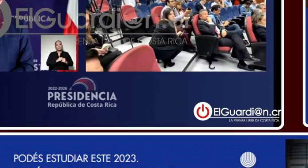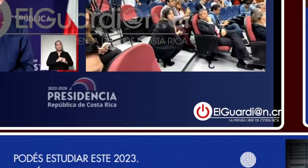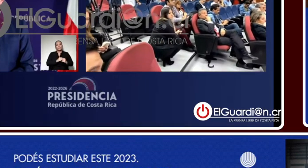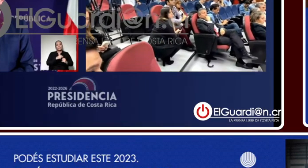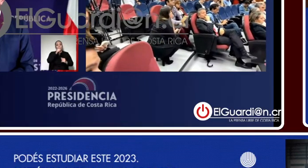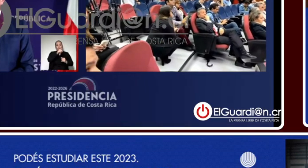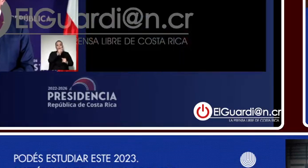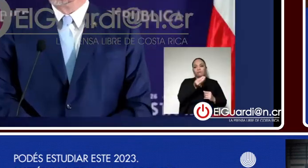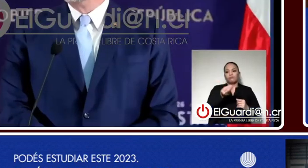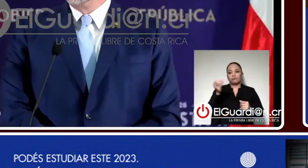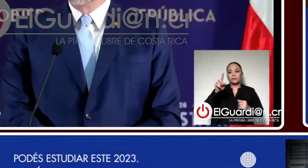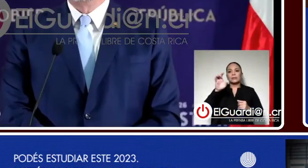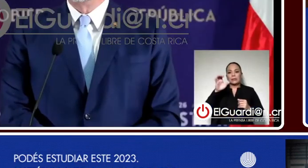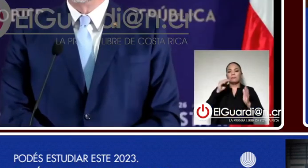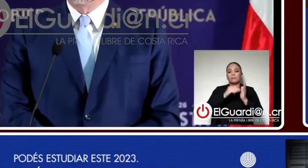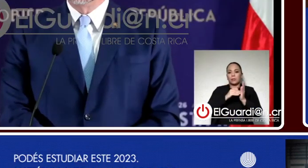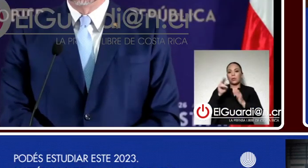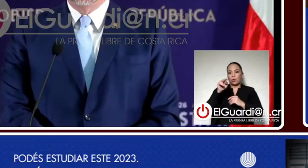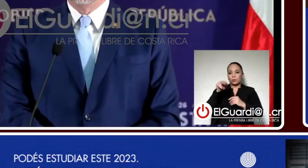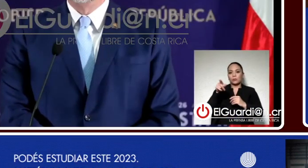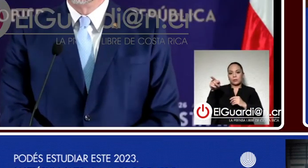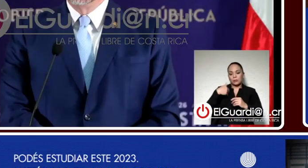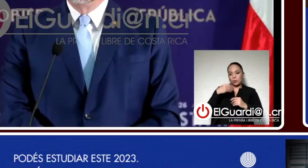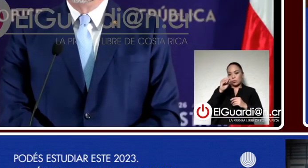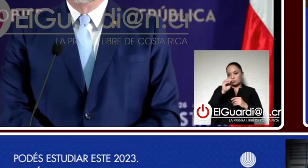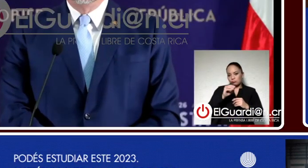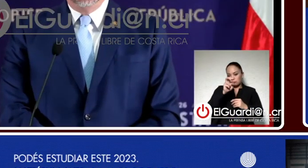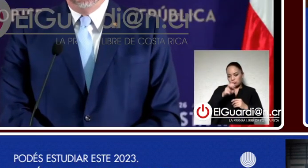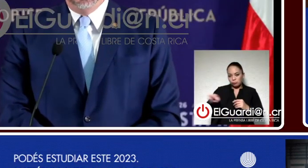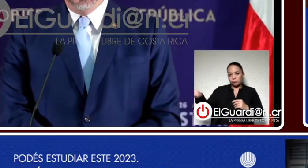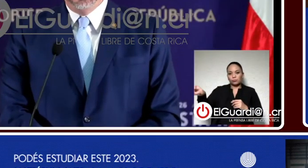este señor también por una...